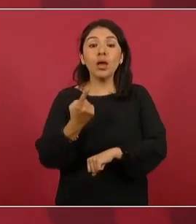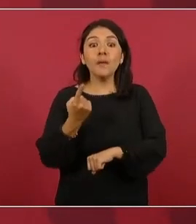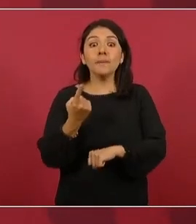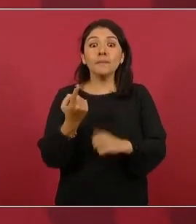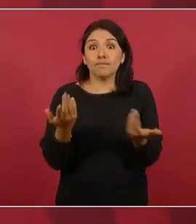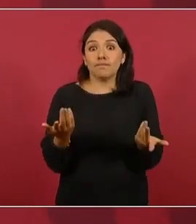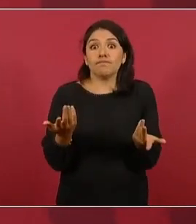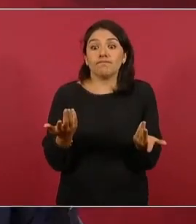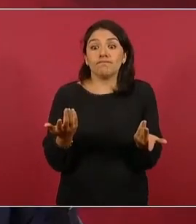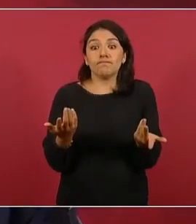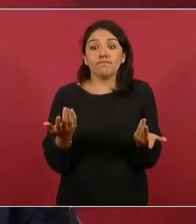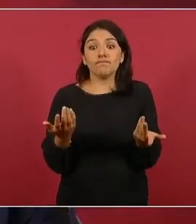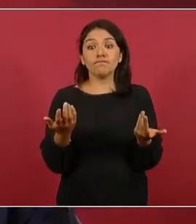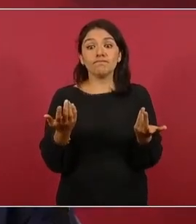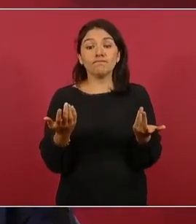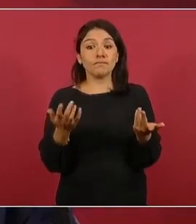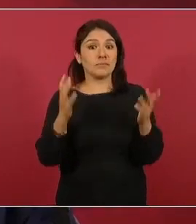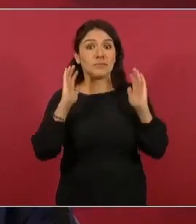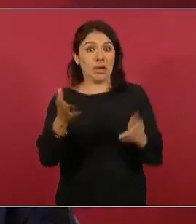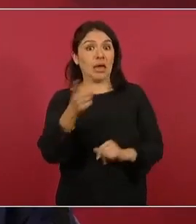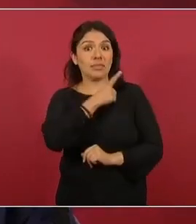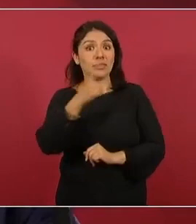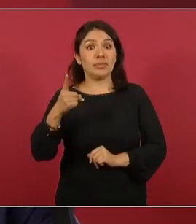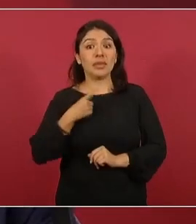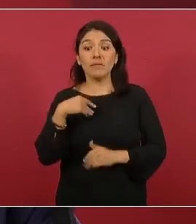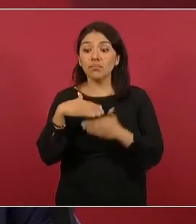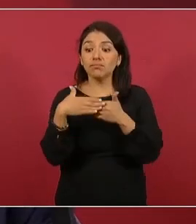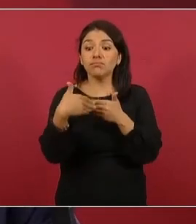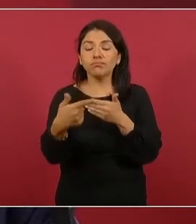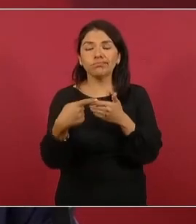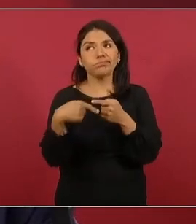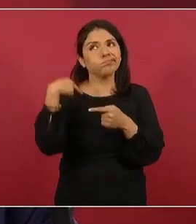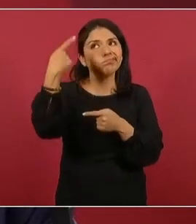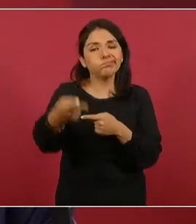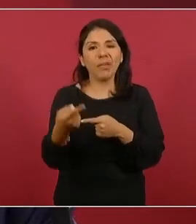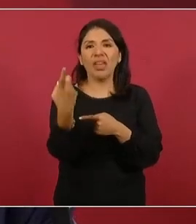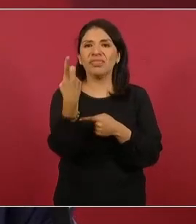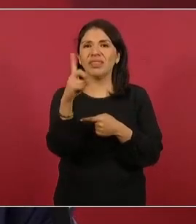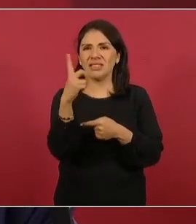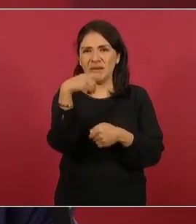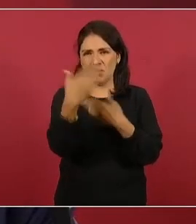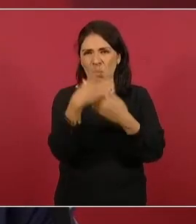ya tenemos que terminar en diciembre del año próximo,